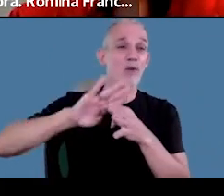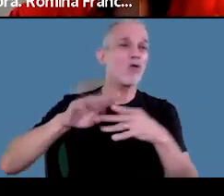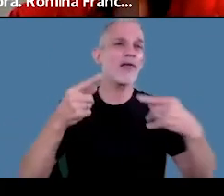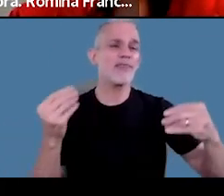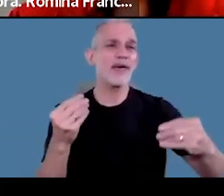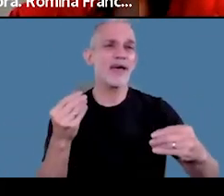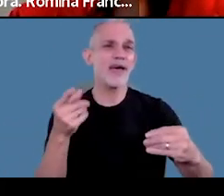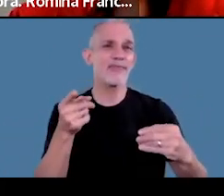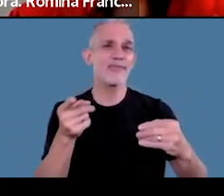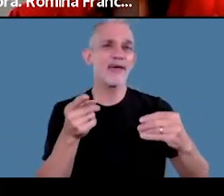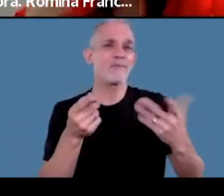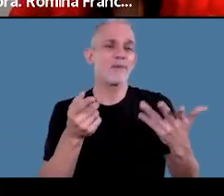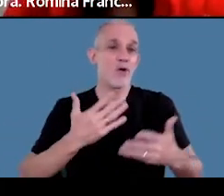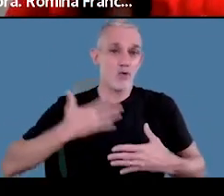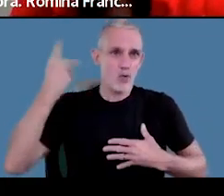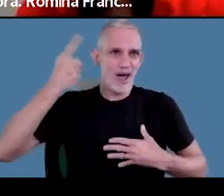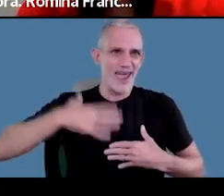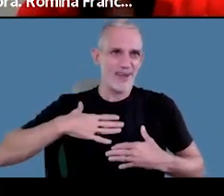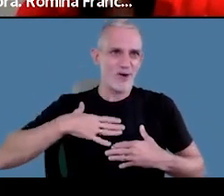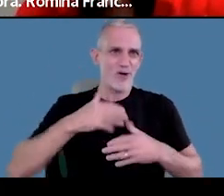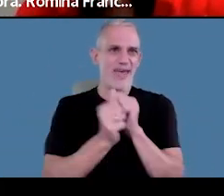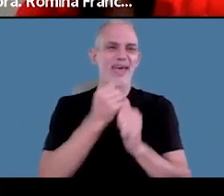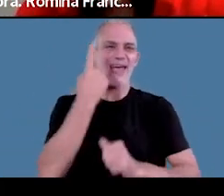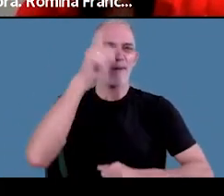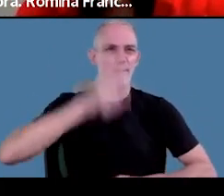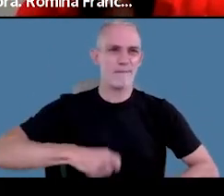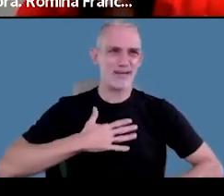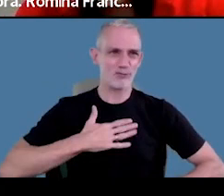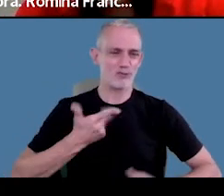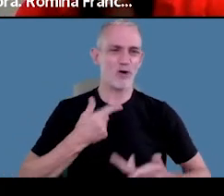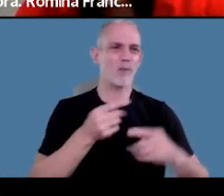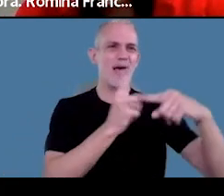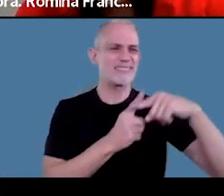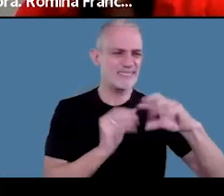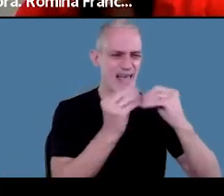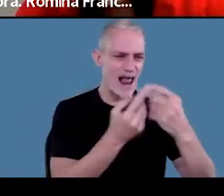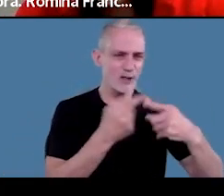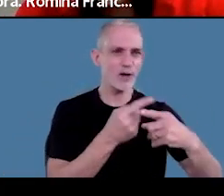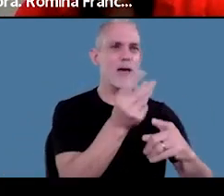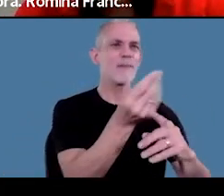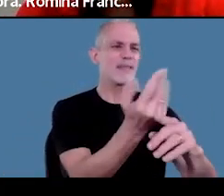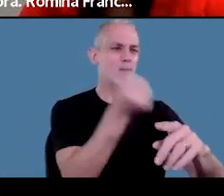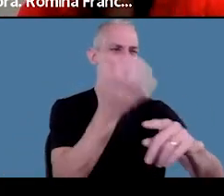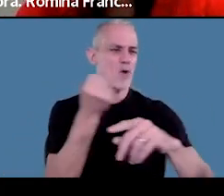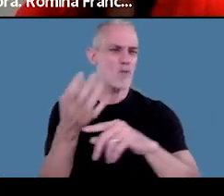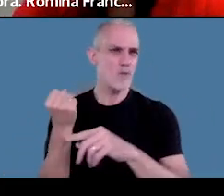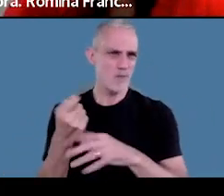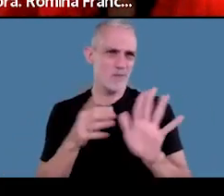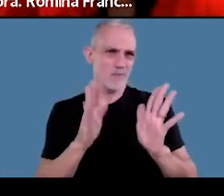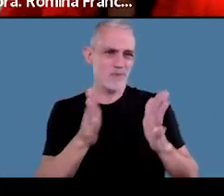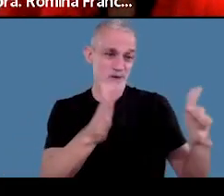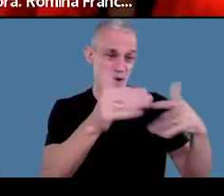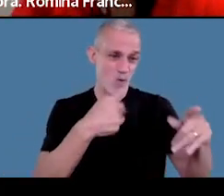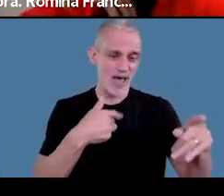este caso, el dueño de la explotación unipersonal, son los saldos originados por estos retiros de cuenta particular que no respondan